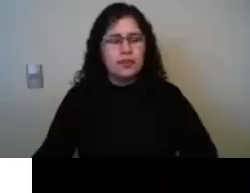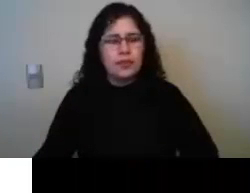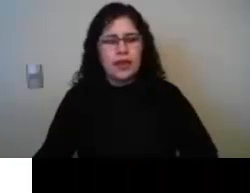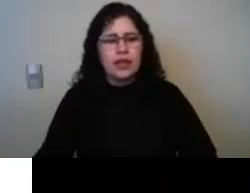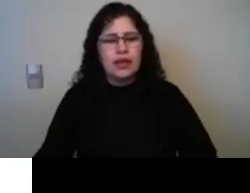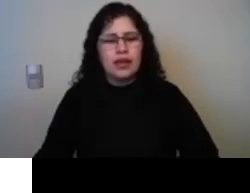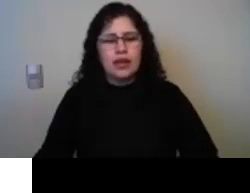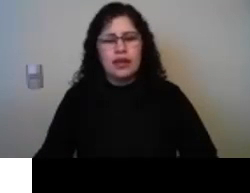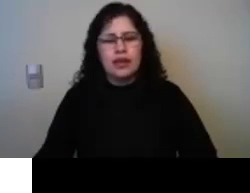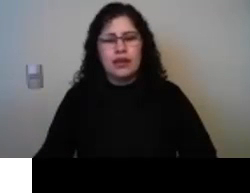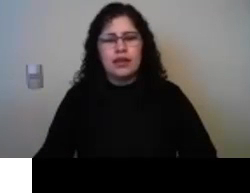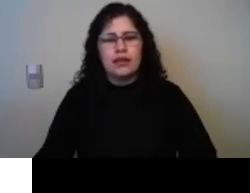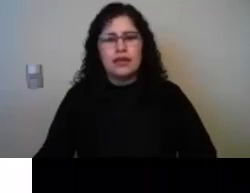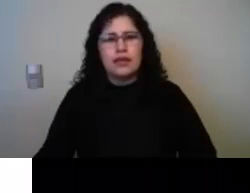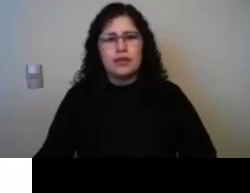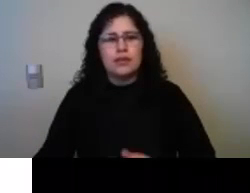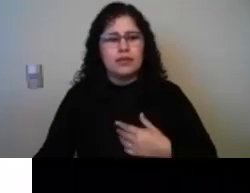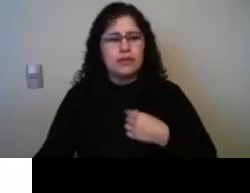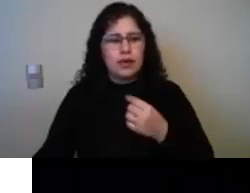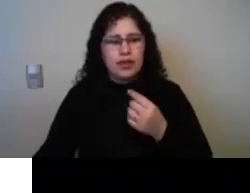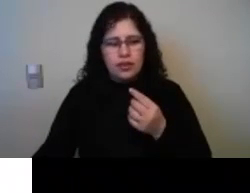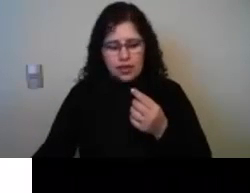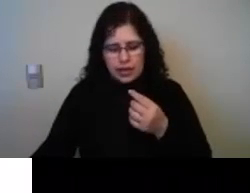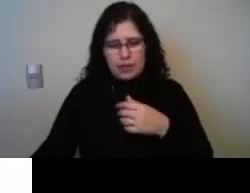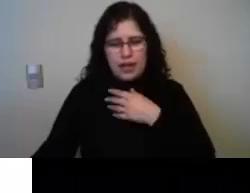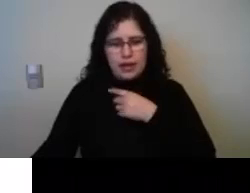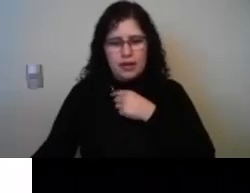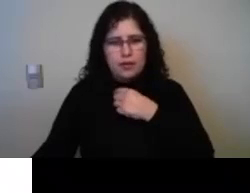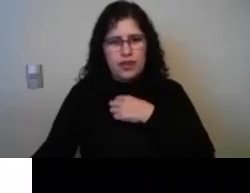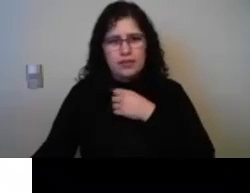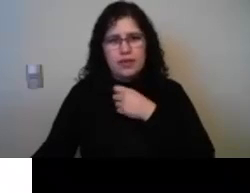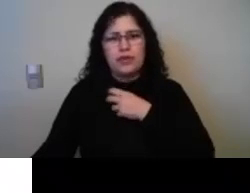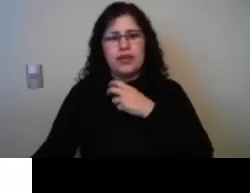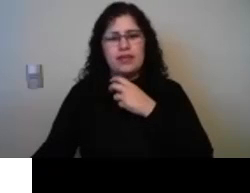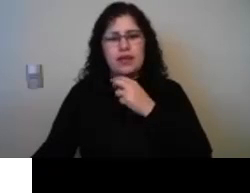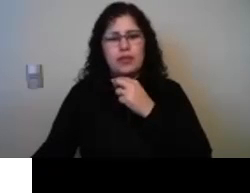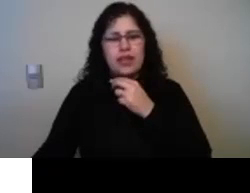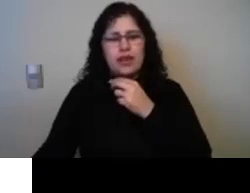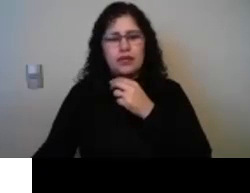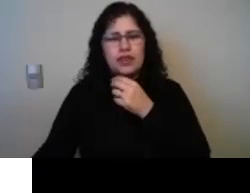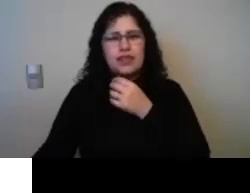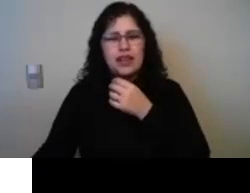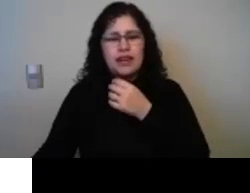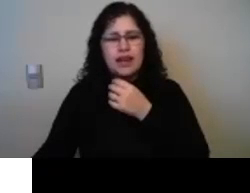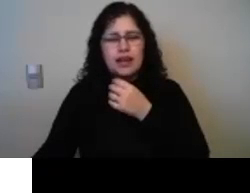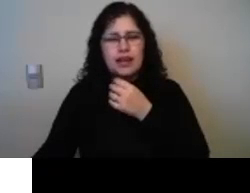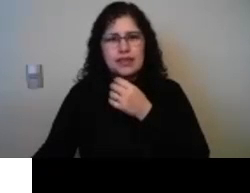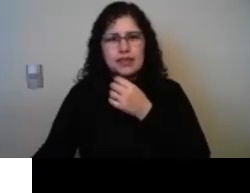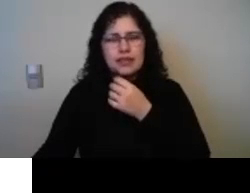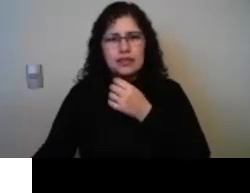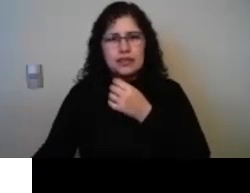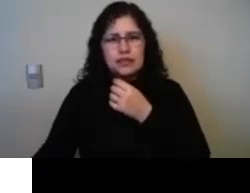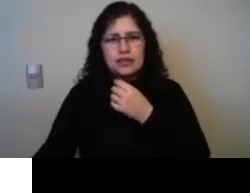Mauricio. Está grabando. ¿Sí? Mauricio, sí, Camila Ruiz me pregunta si puedes autorizarla a grabar la